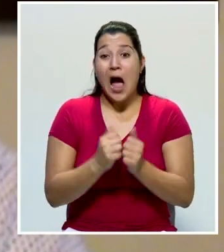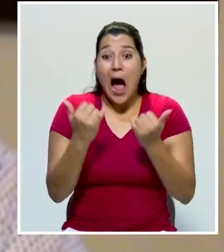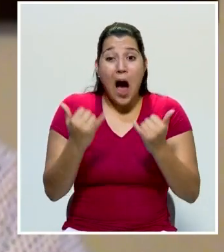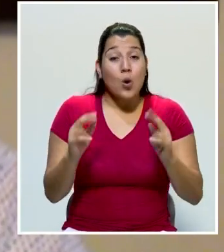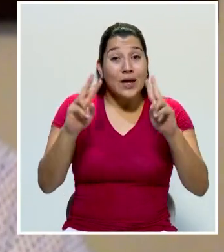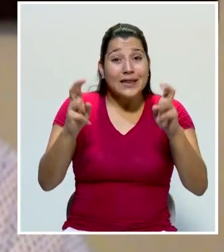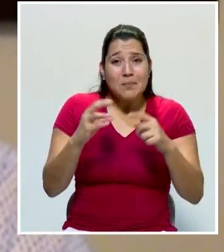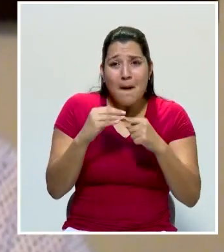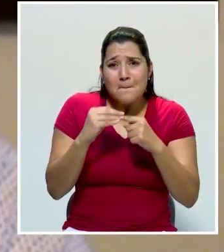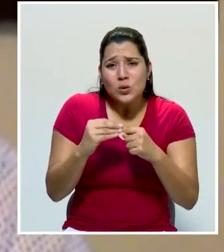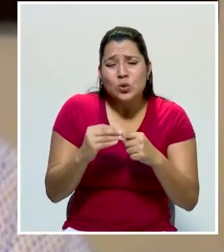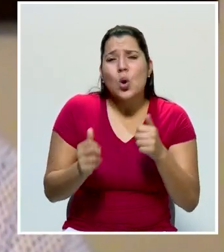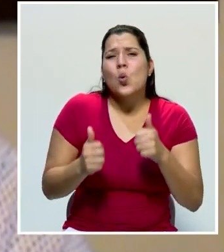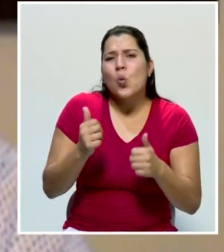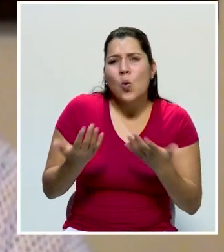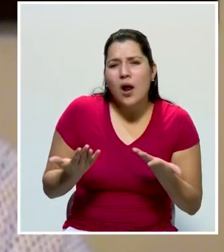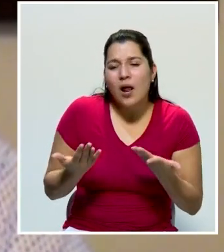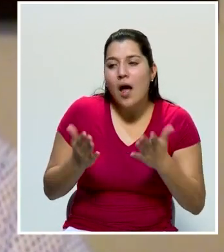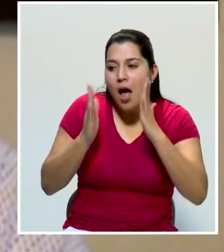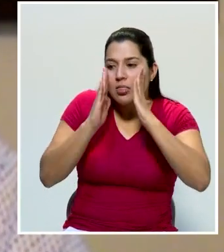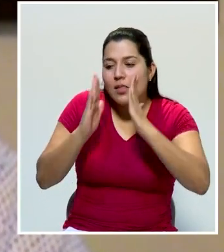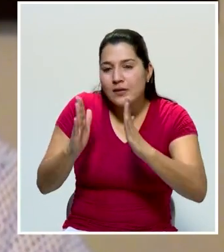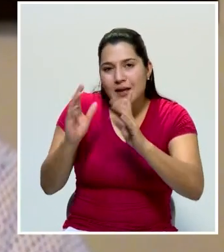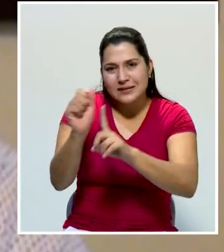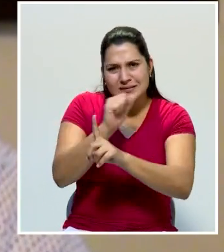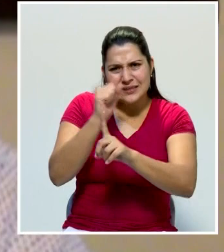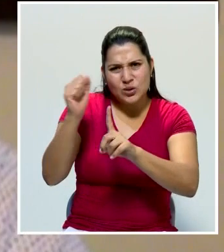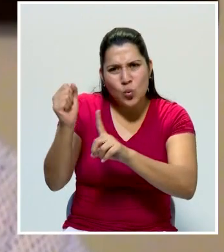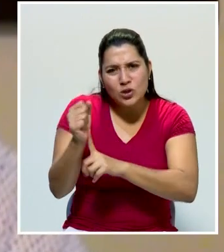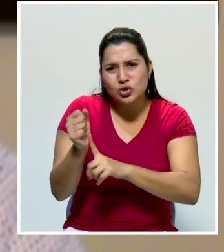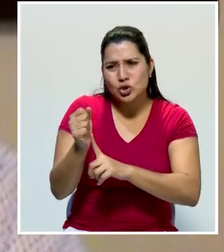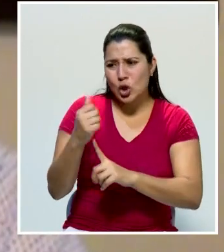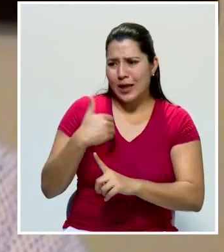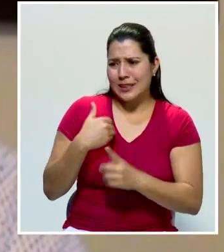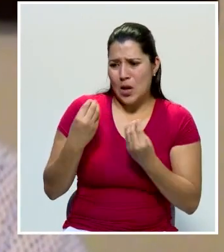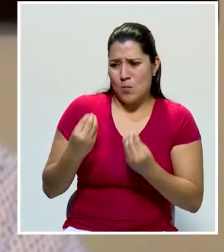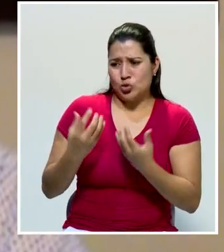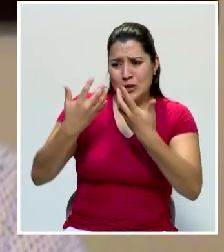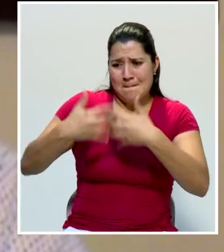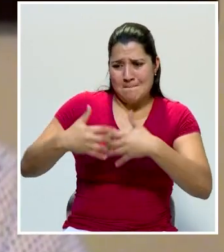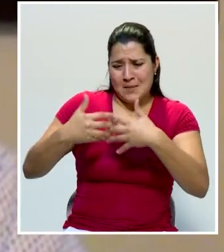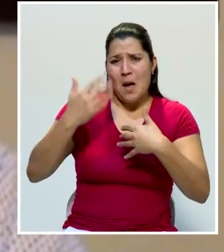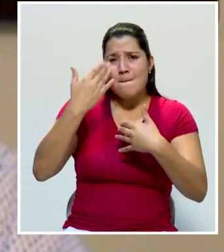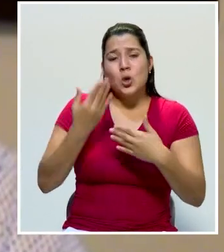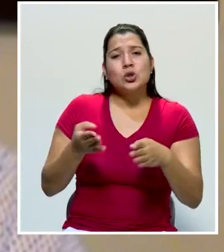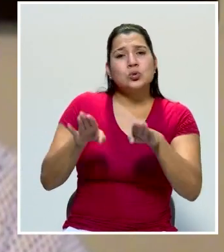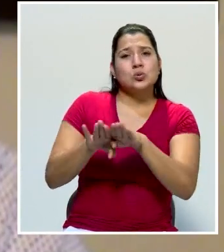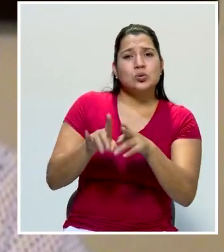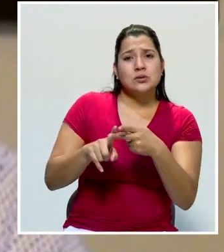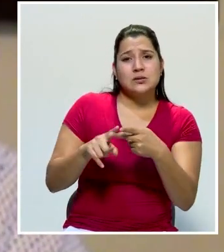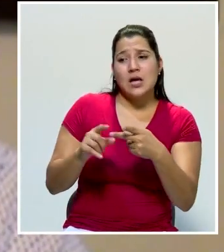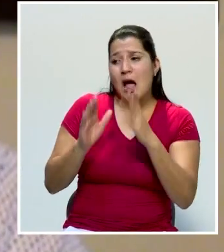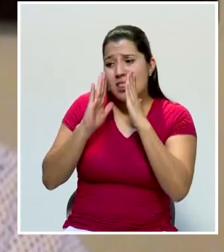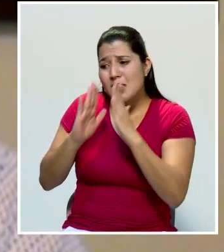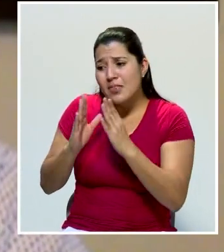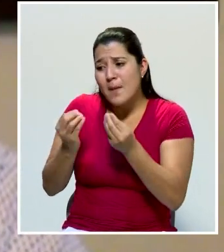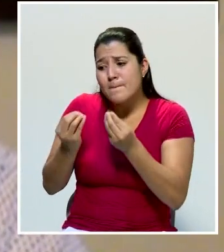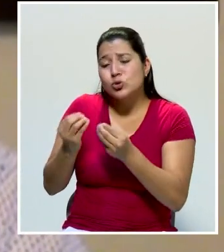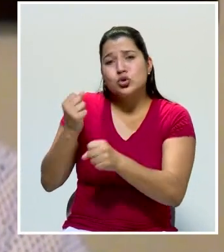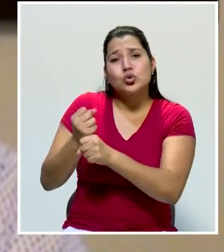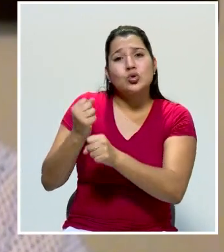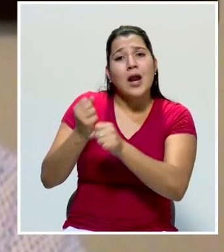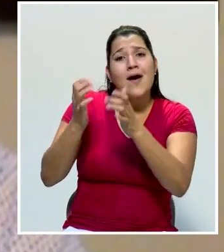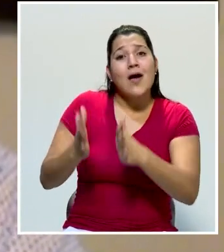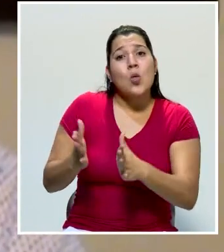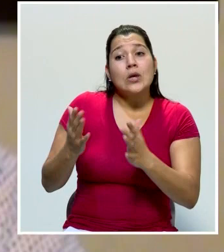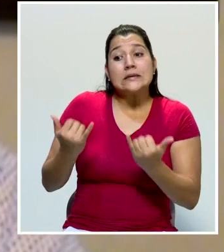ser atender la situación de cientos de empresas que han cerrado, de miles de trabajadores que han perdido